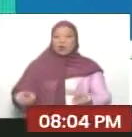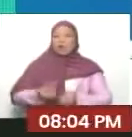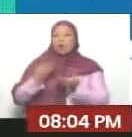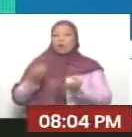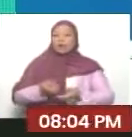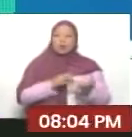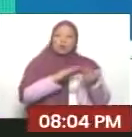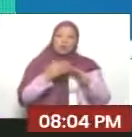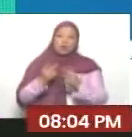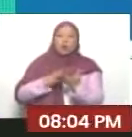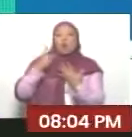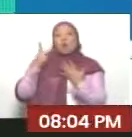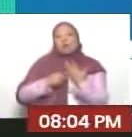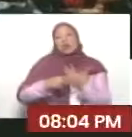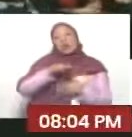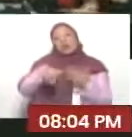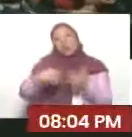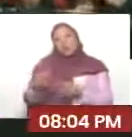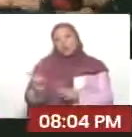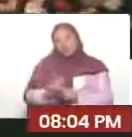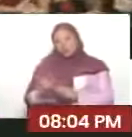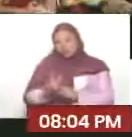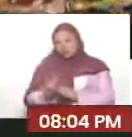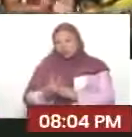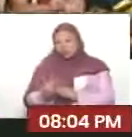para proyectos en el territorio.